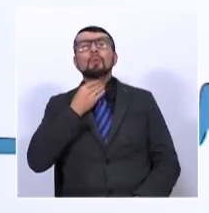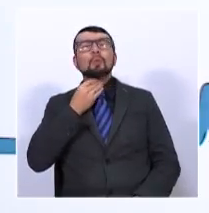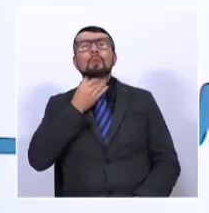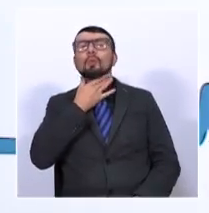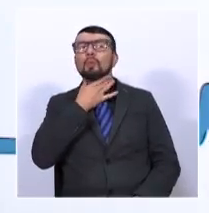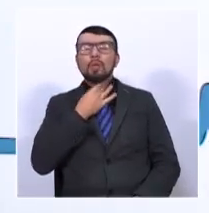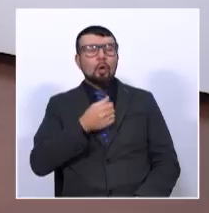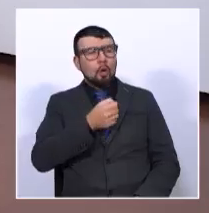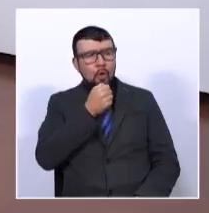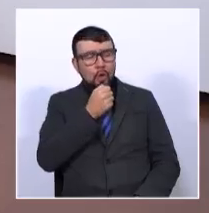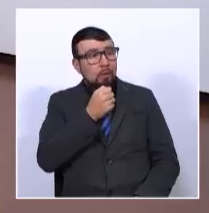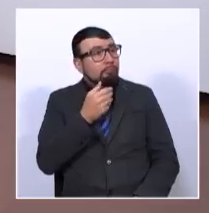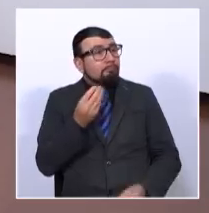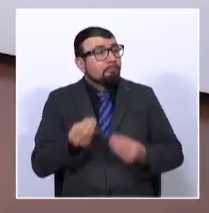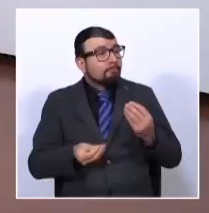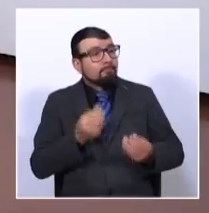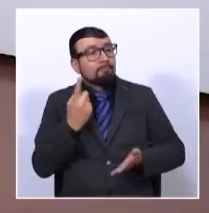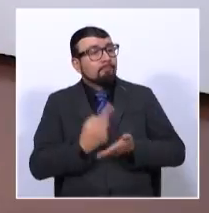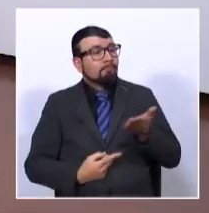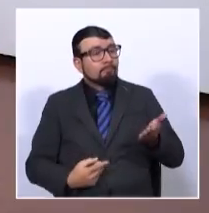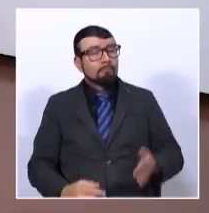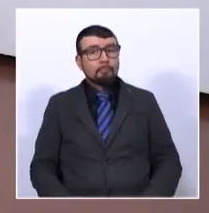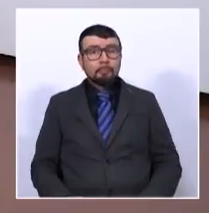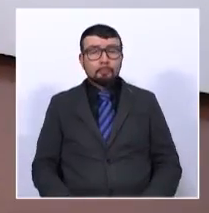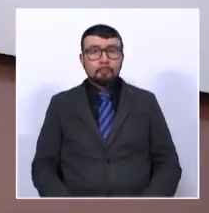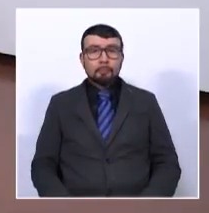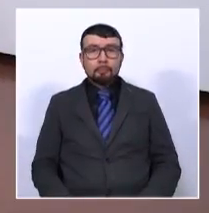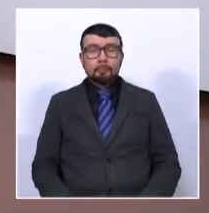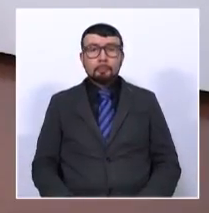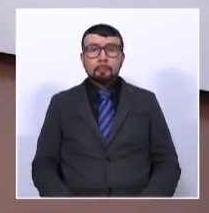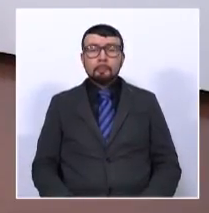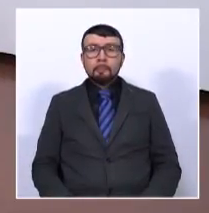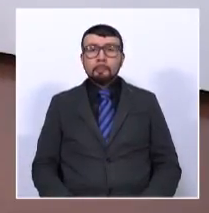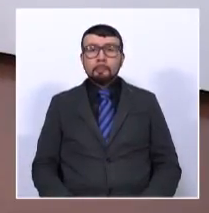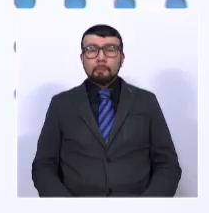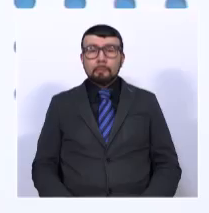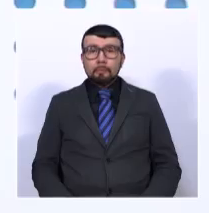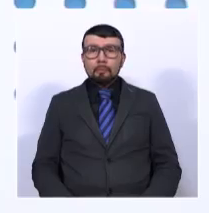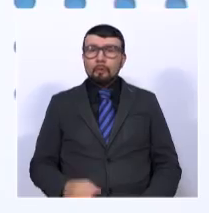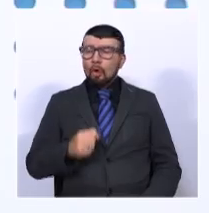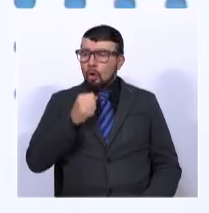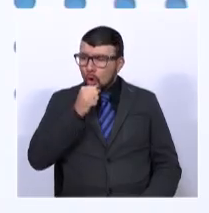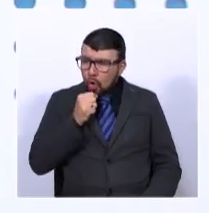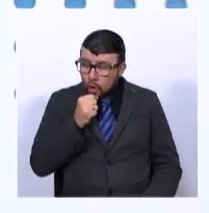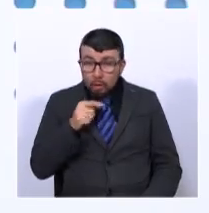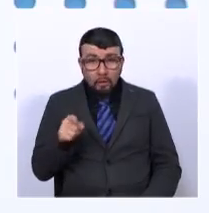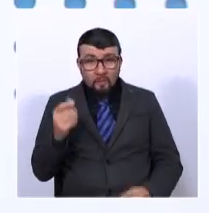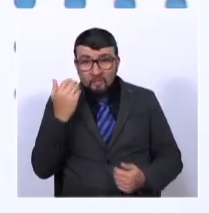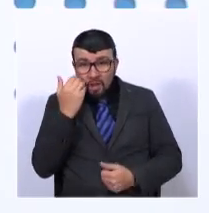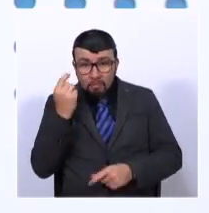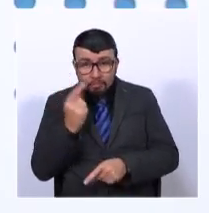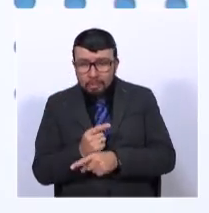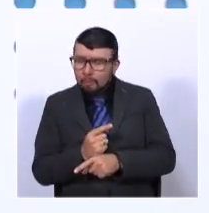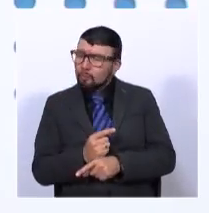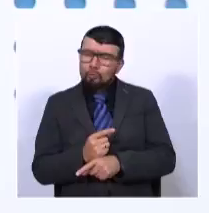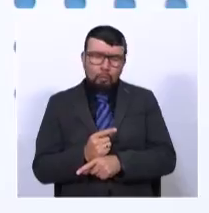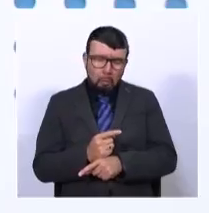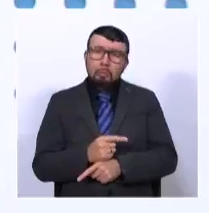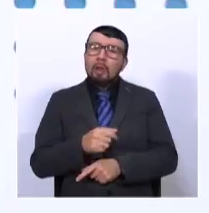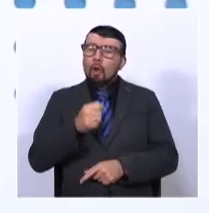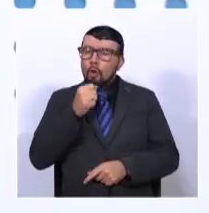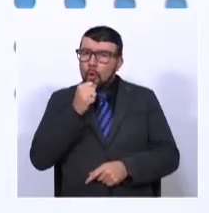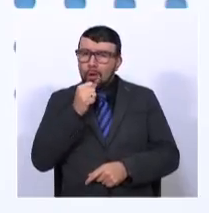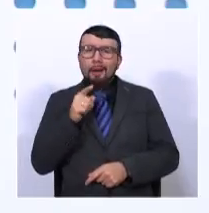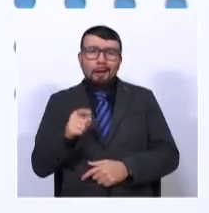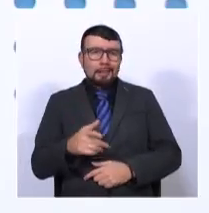Muchas gracias. Bueno, la tos como tal no es una enfermedad, es un síntoma que vemos